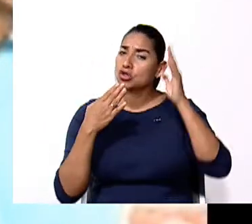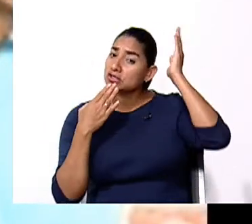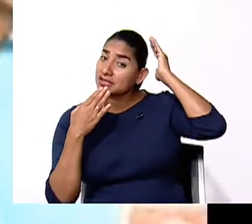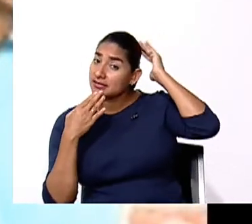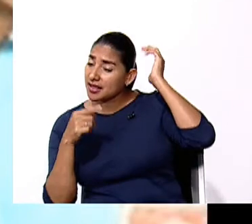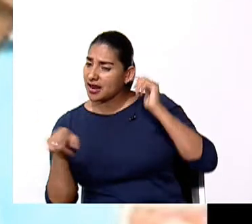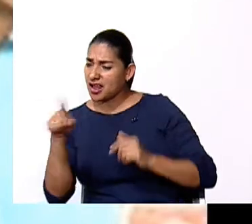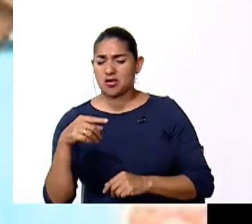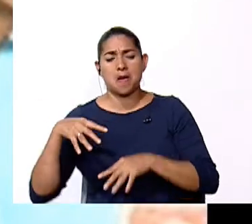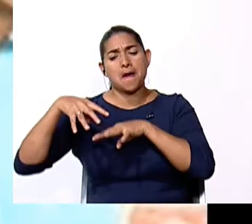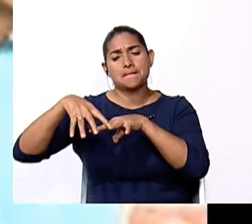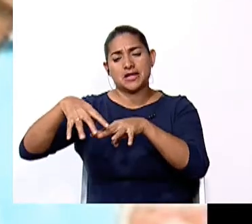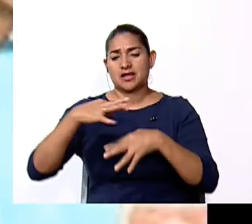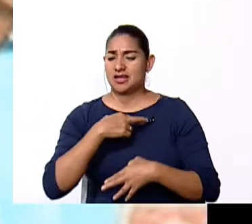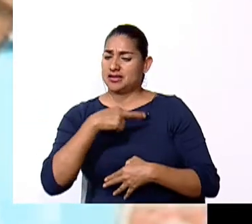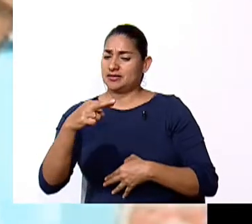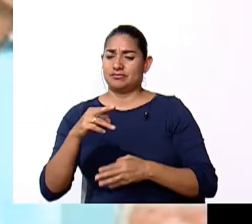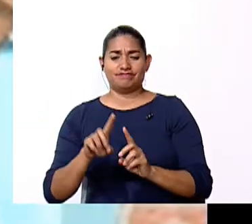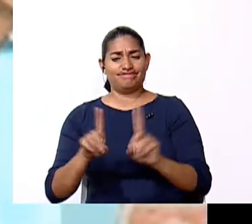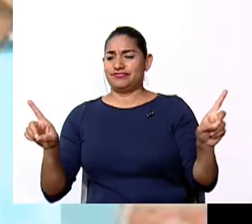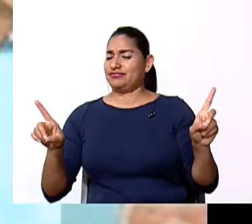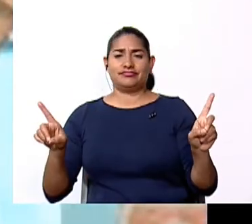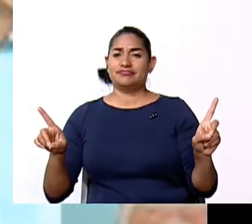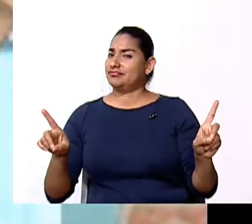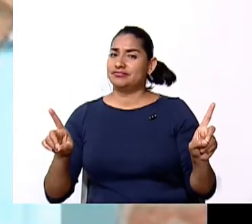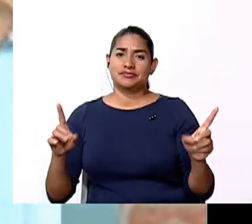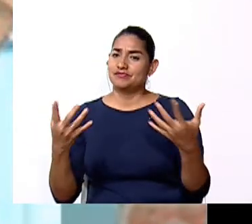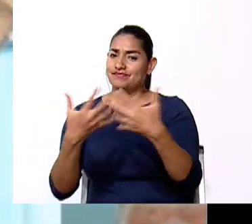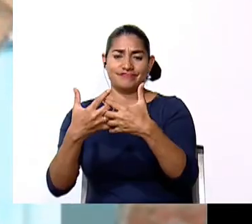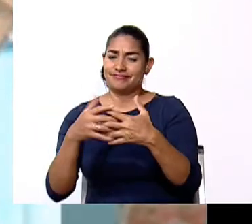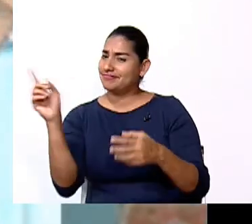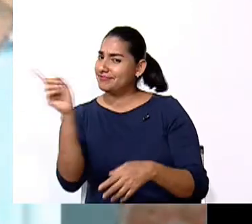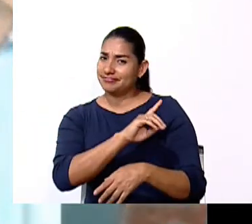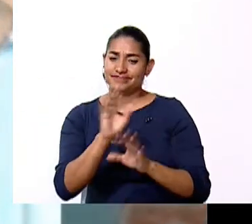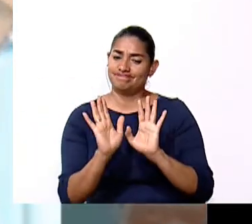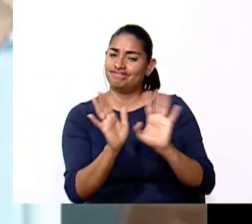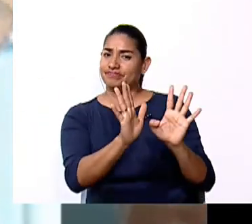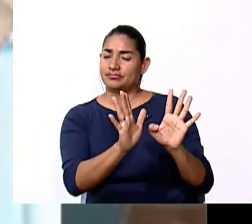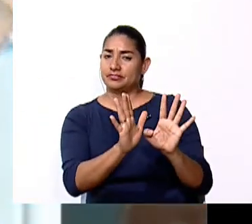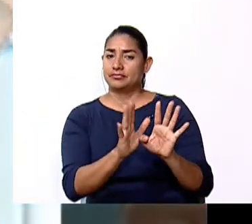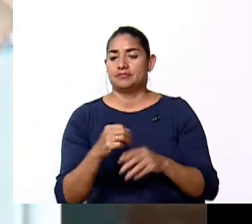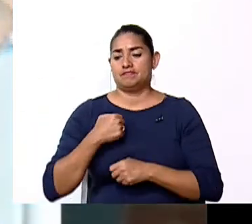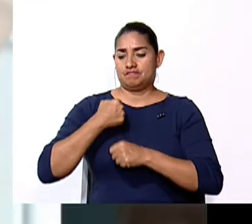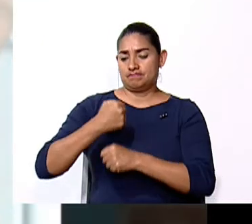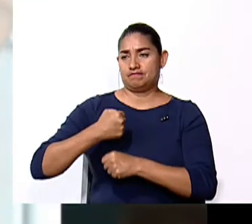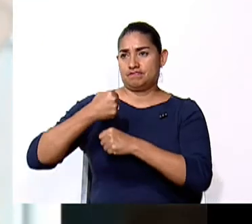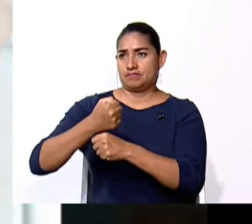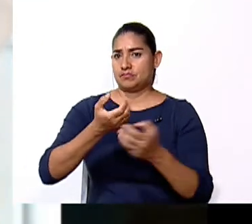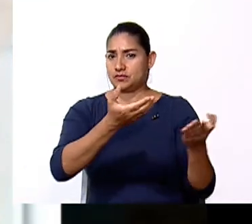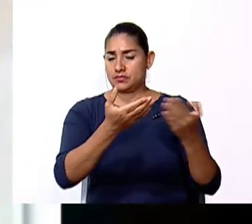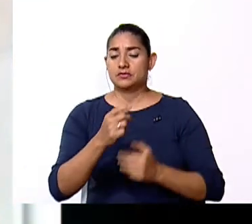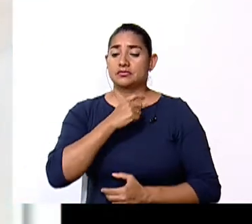contó algunas de las historias que vamos a observar el día de hoy. Saluda, Pablo.